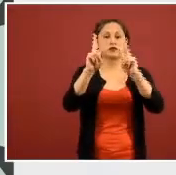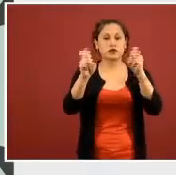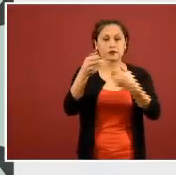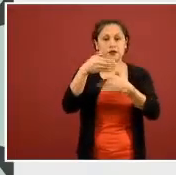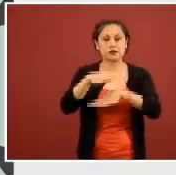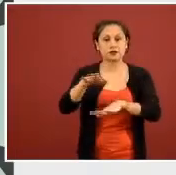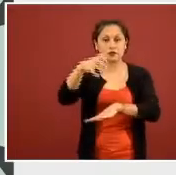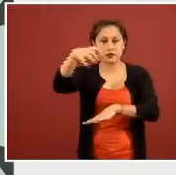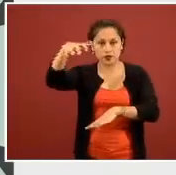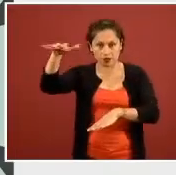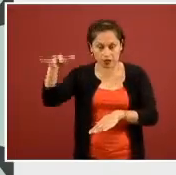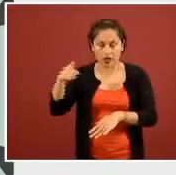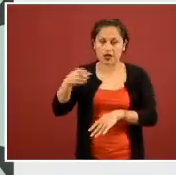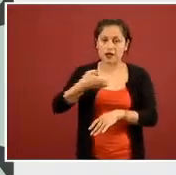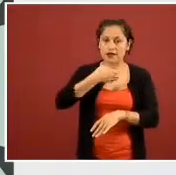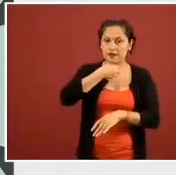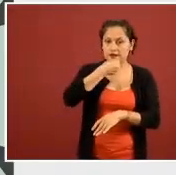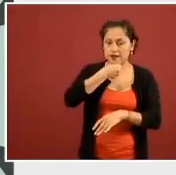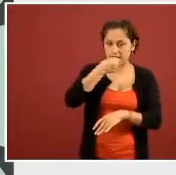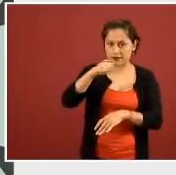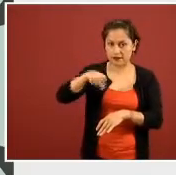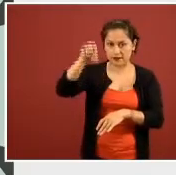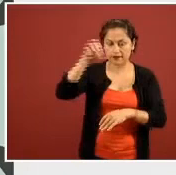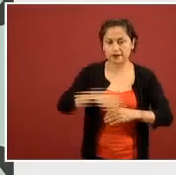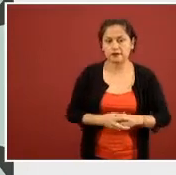Información para las personas adultas mayores,